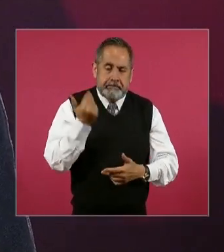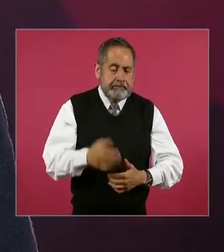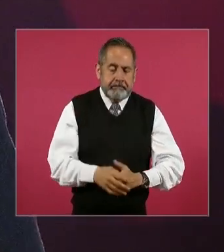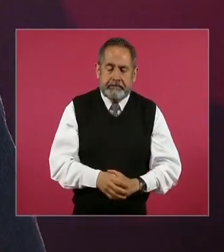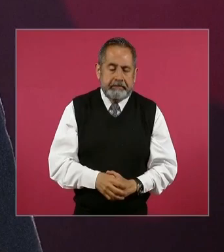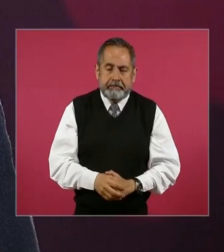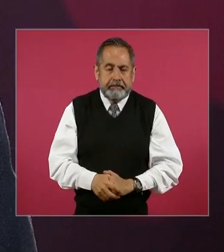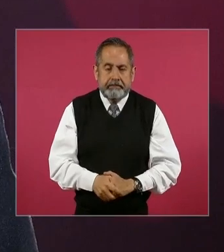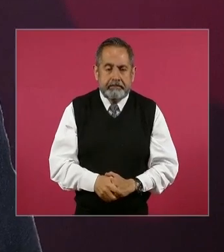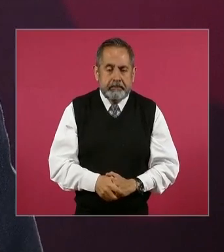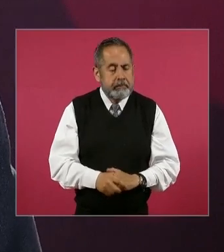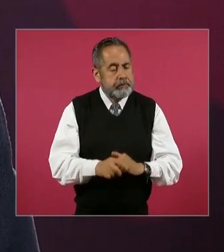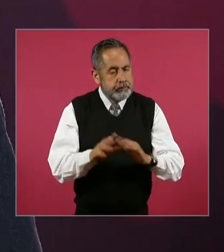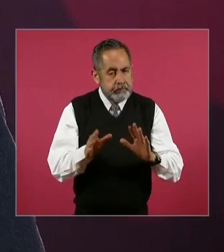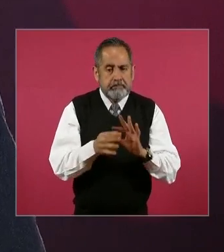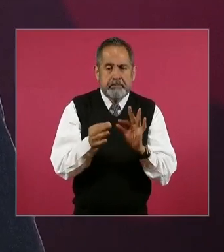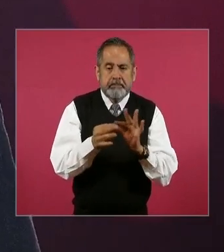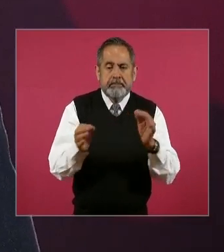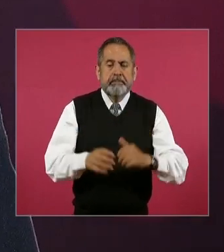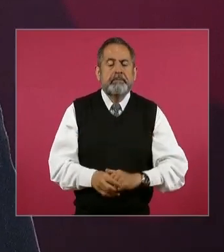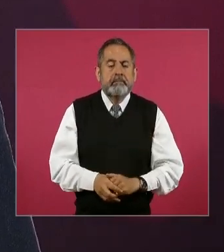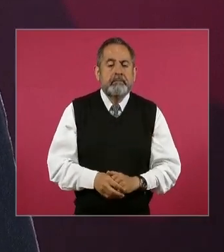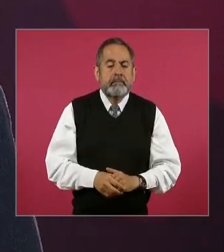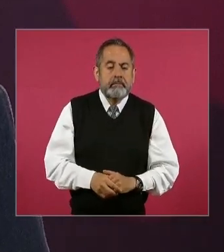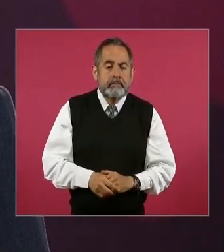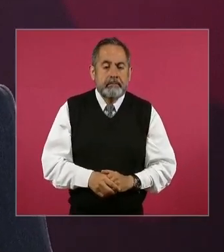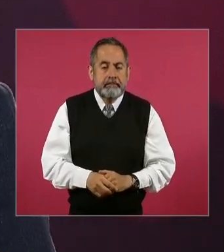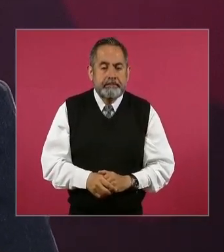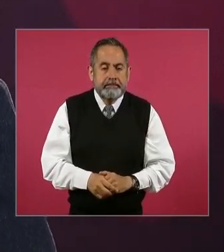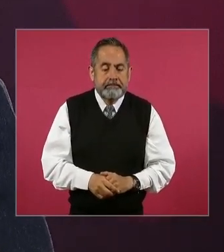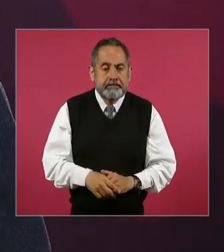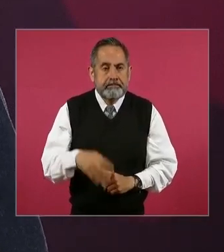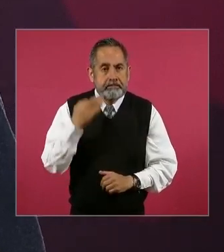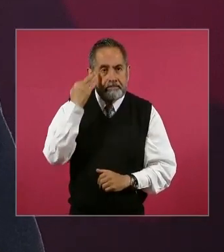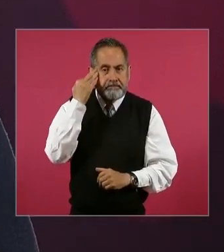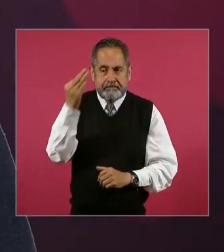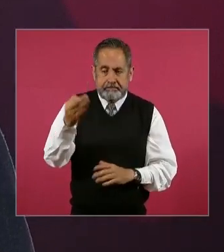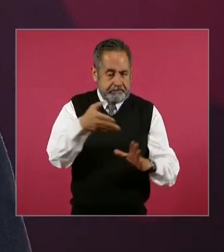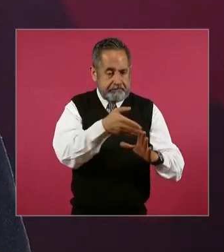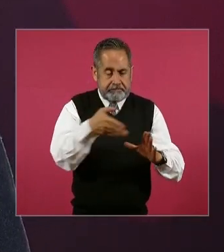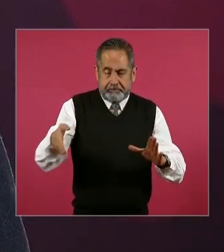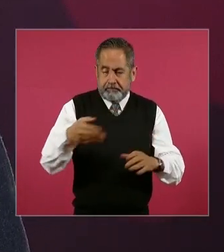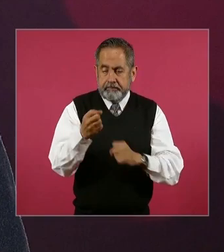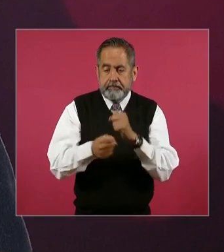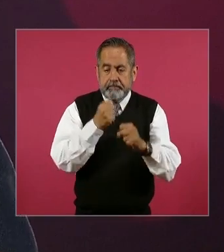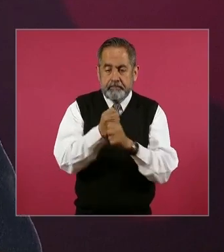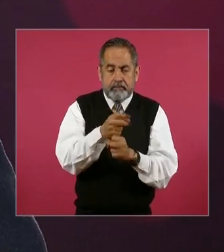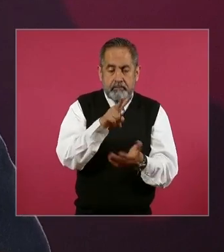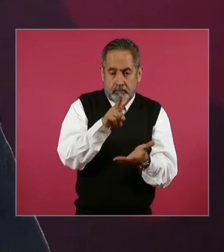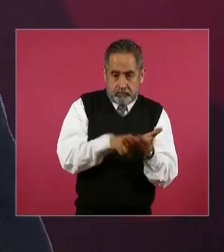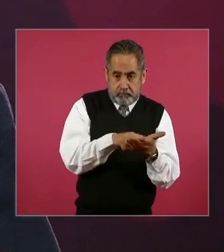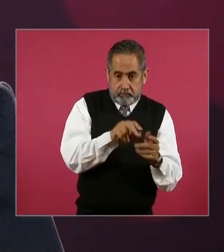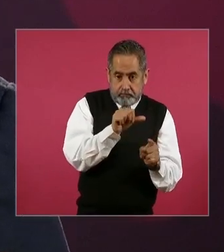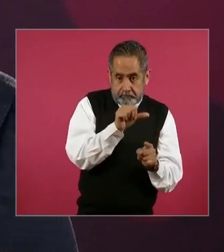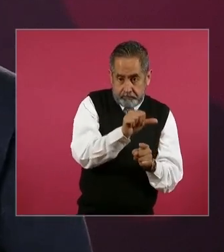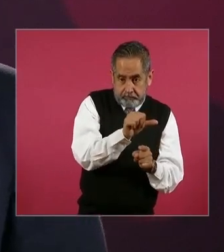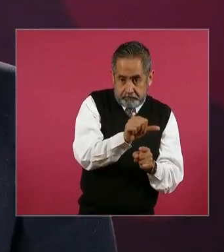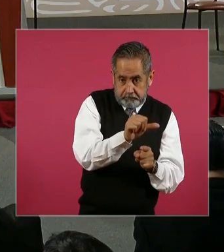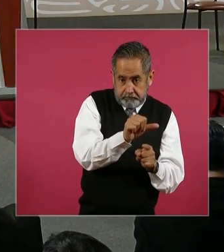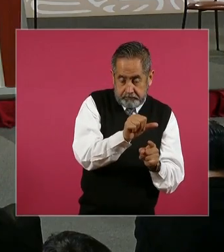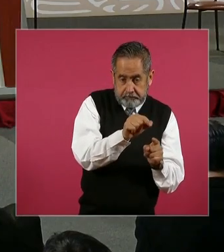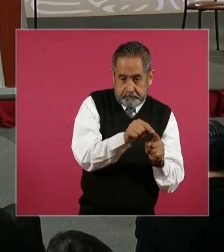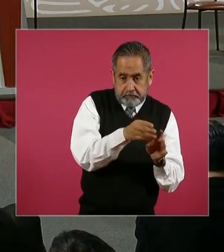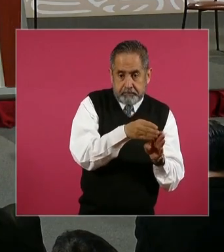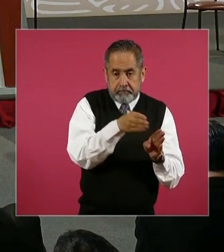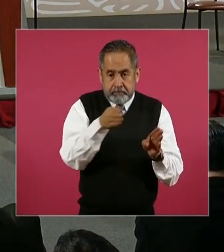eso ahora bien el periodo de 2016